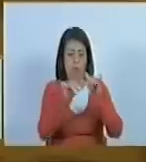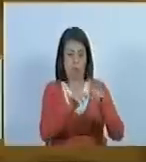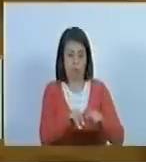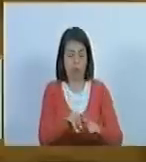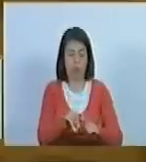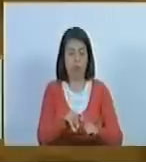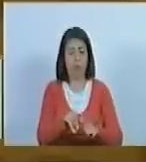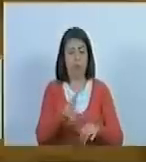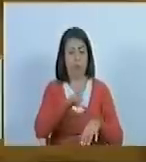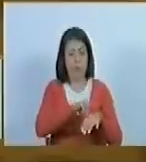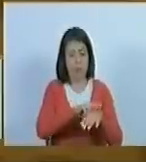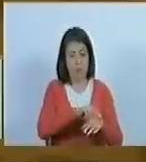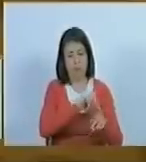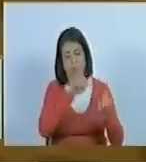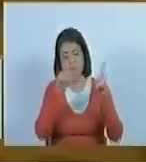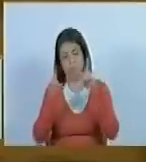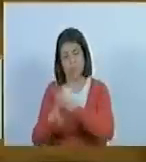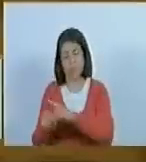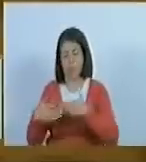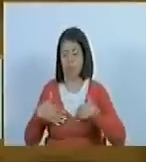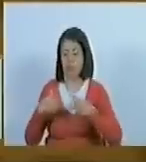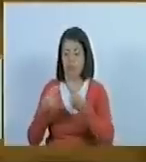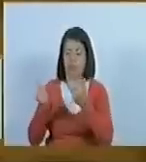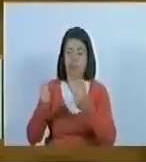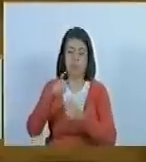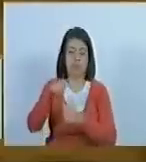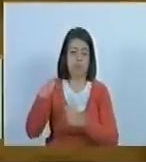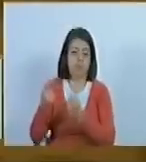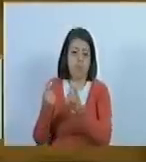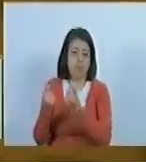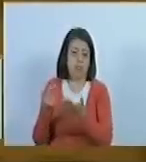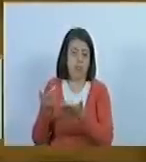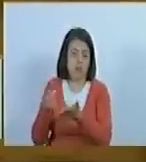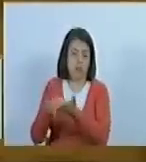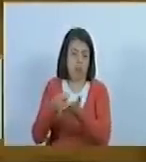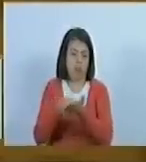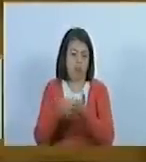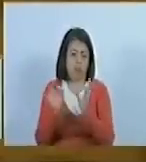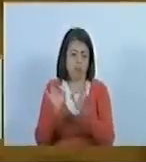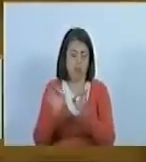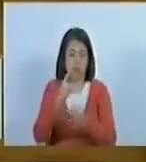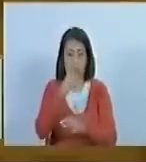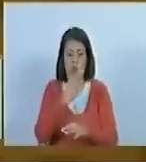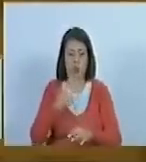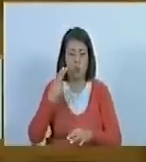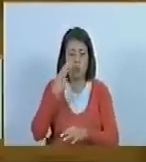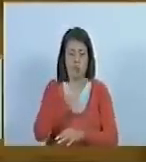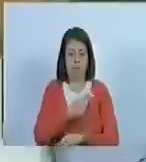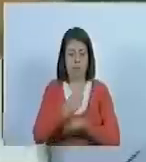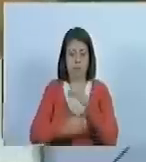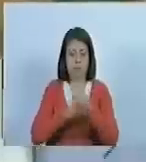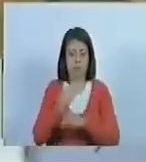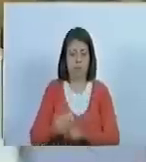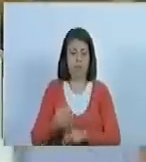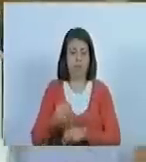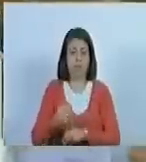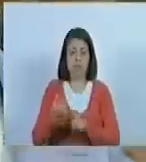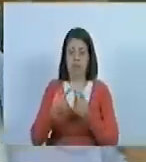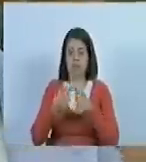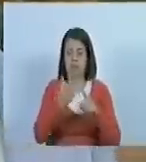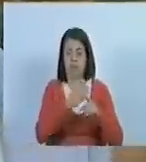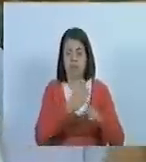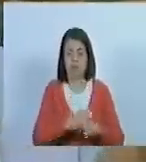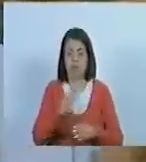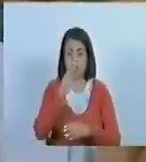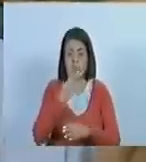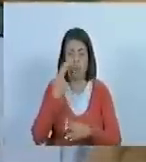no será medicina curar solo a quienes tienen dinero para pagarla. El compromiso es con unos principios y unos valores,